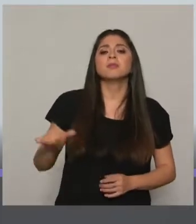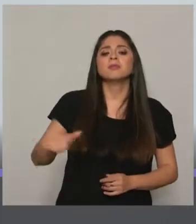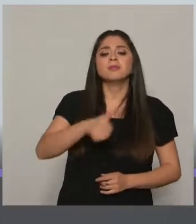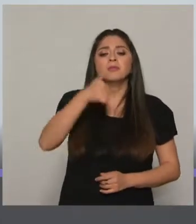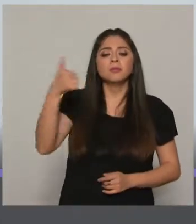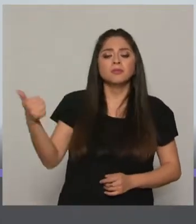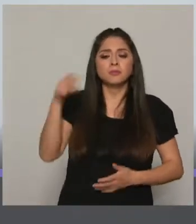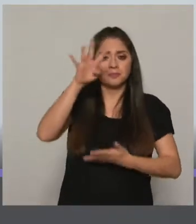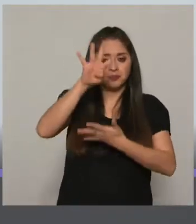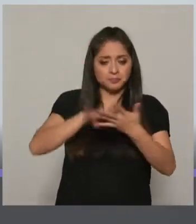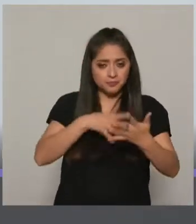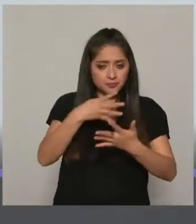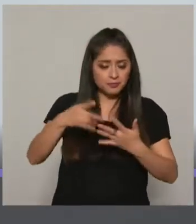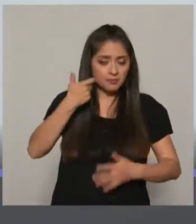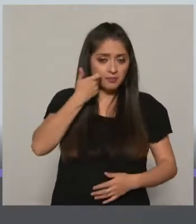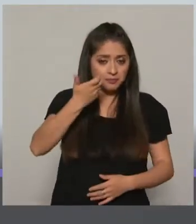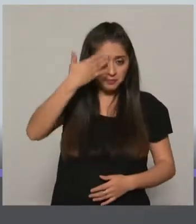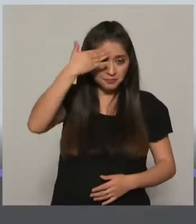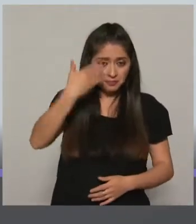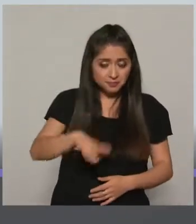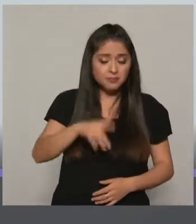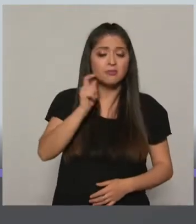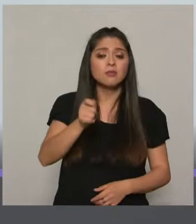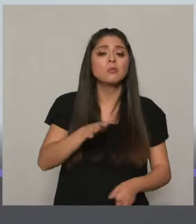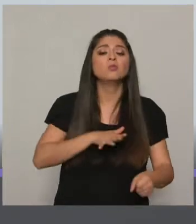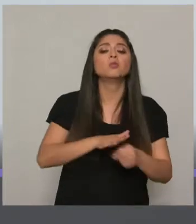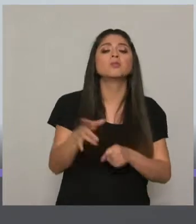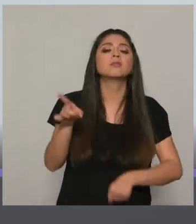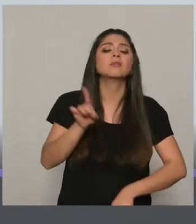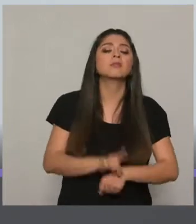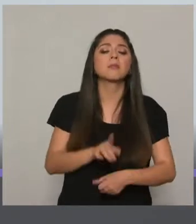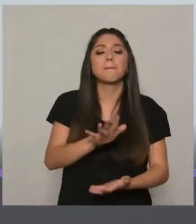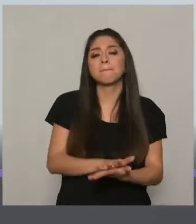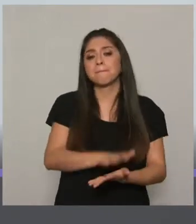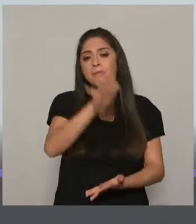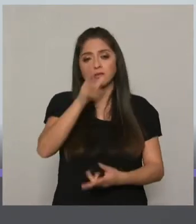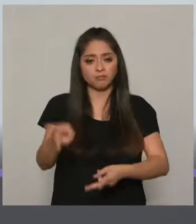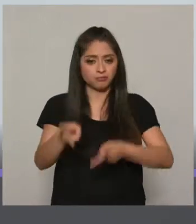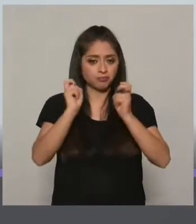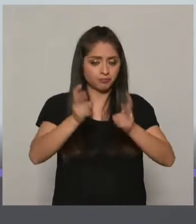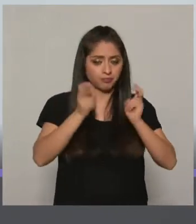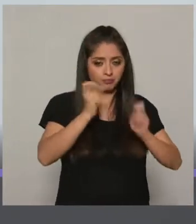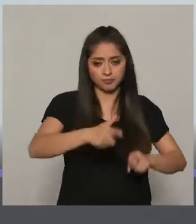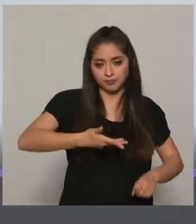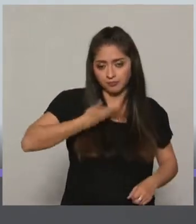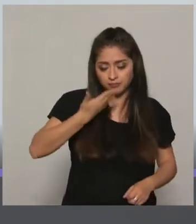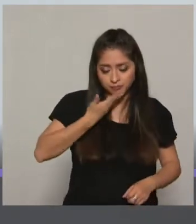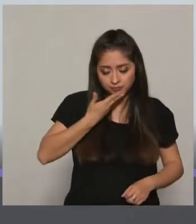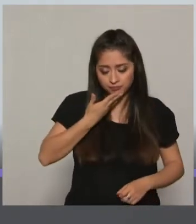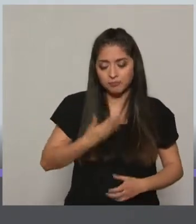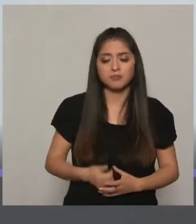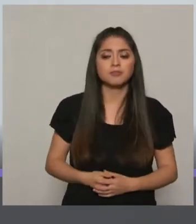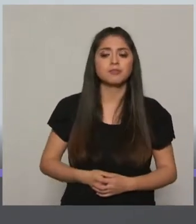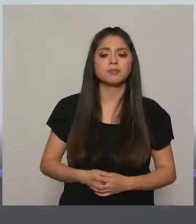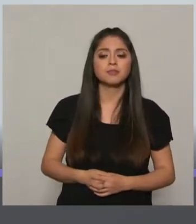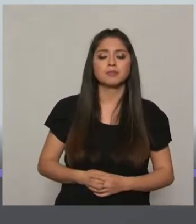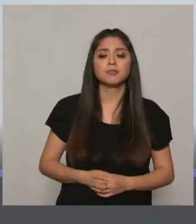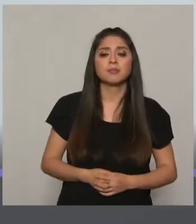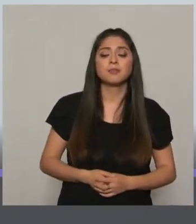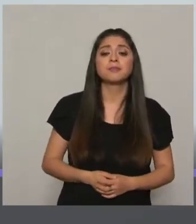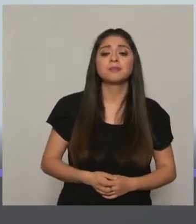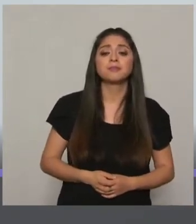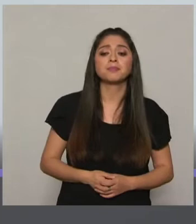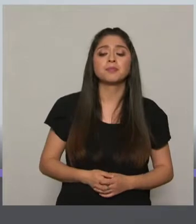saber qué días son aquellos donde se registra el mayor número de accidentes viales. Pues resulta, fíjese usted que el